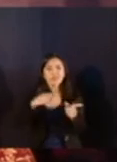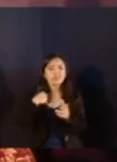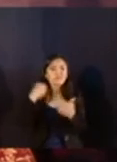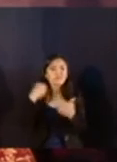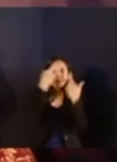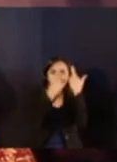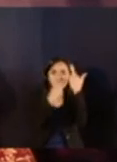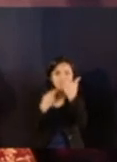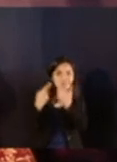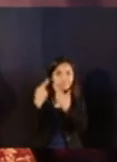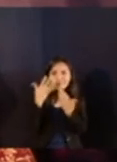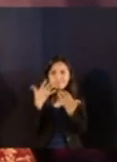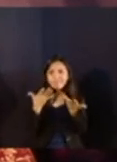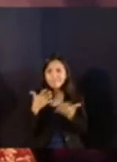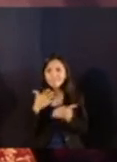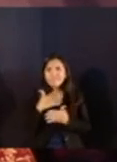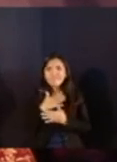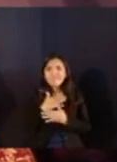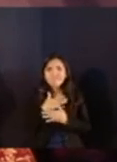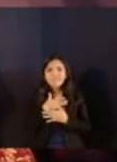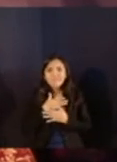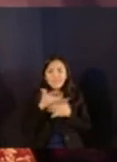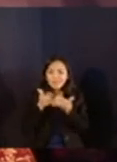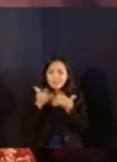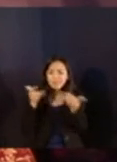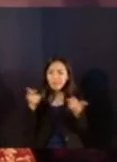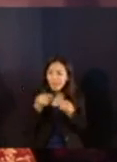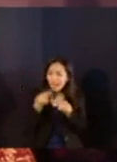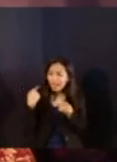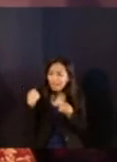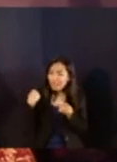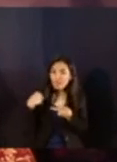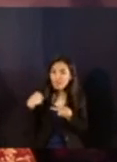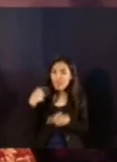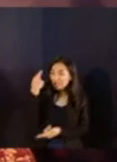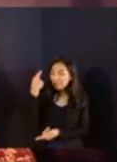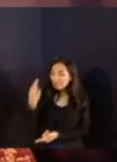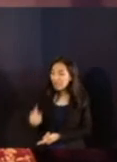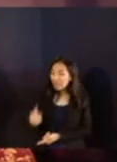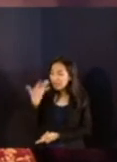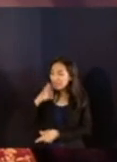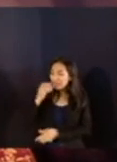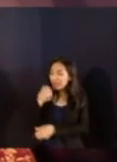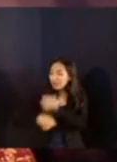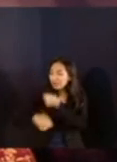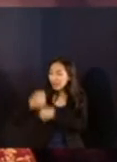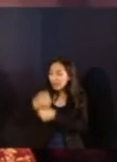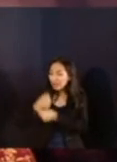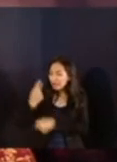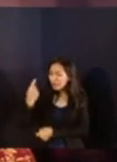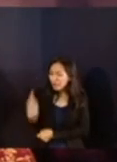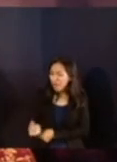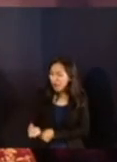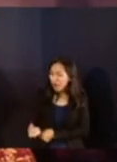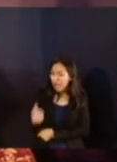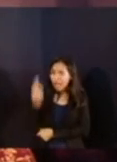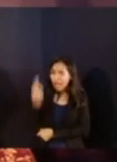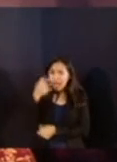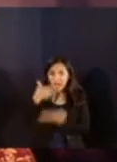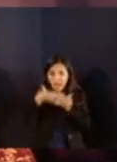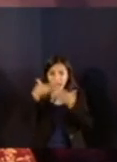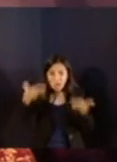propia biografía, el mundo que yo viví cuando tenía 10 años es muy, muy